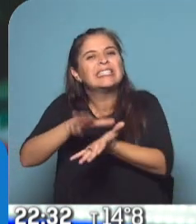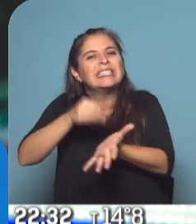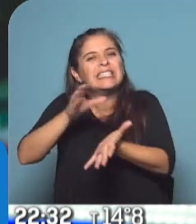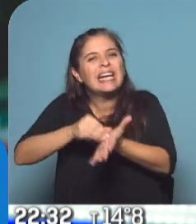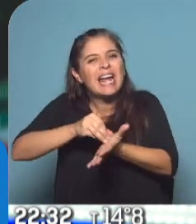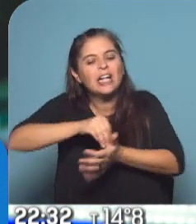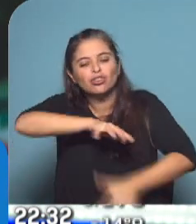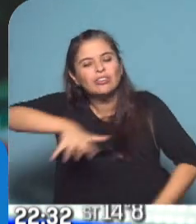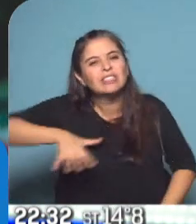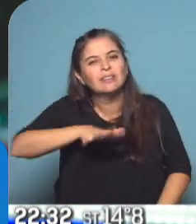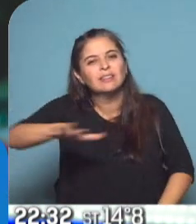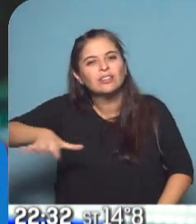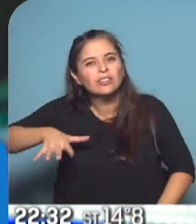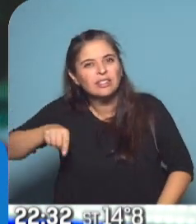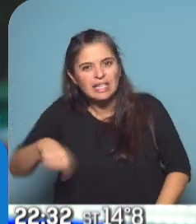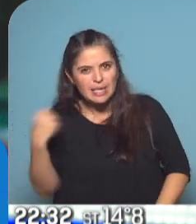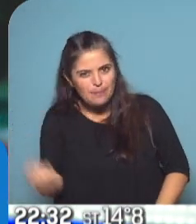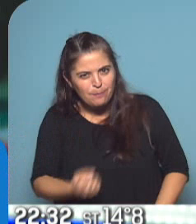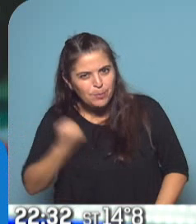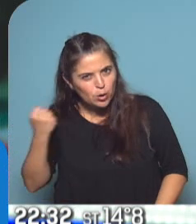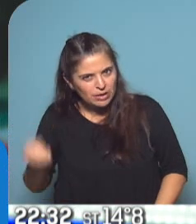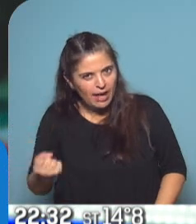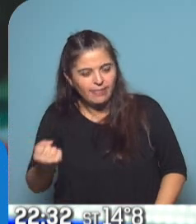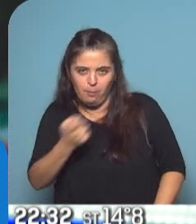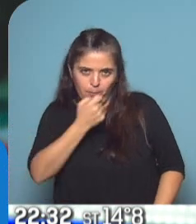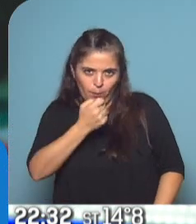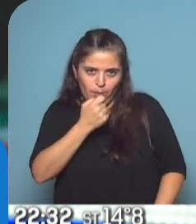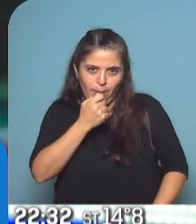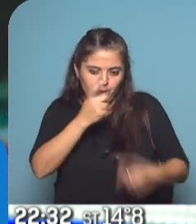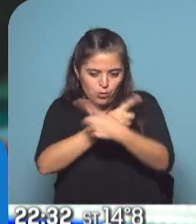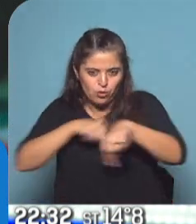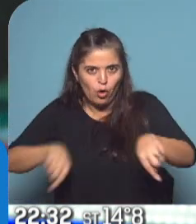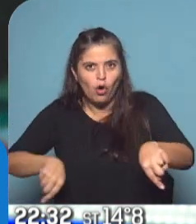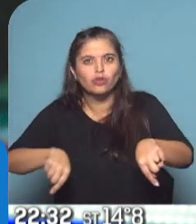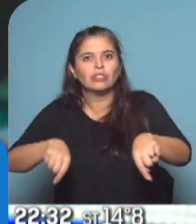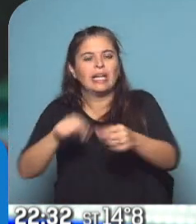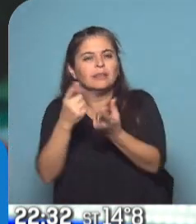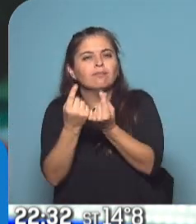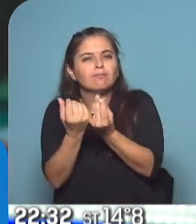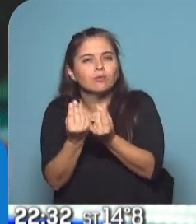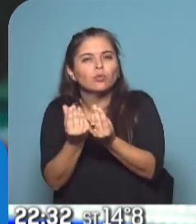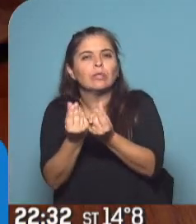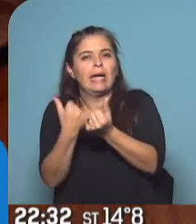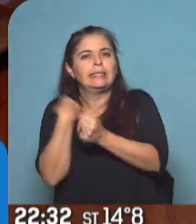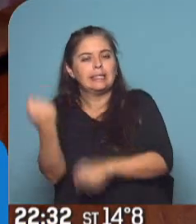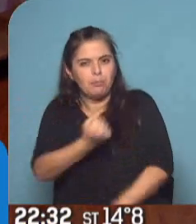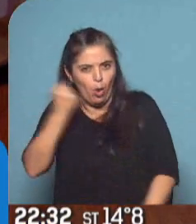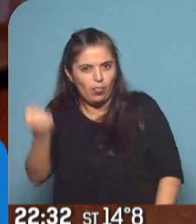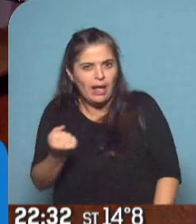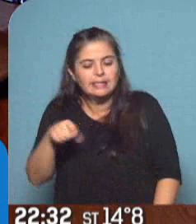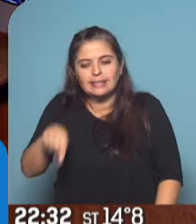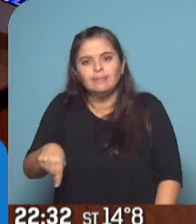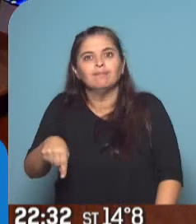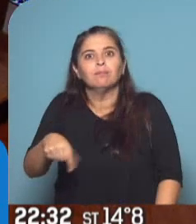minerales que son claves para todo lo que es el complejo electrónico informático esa posesión china tiene un gran